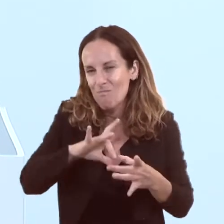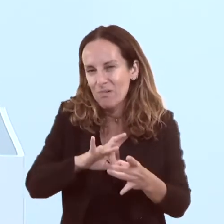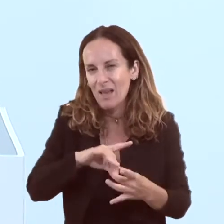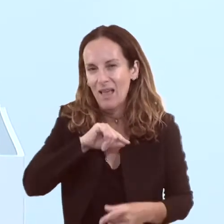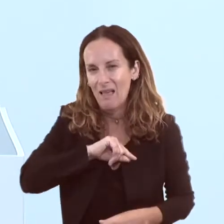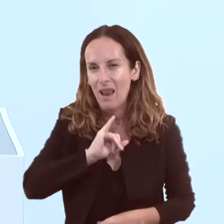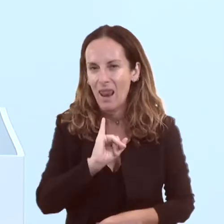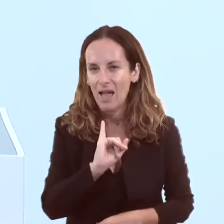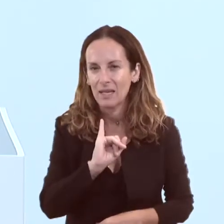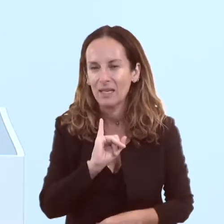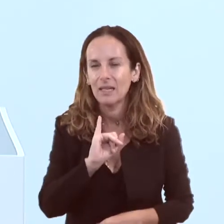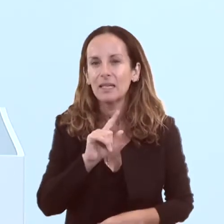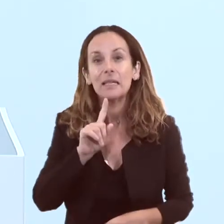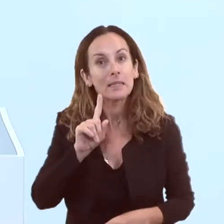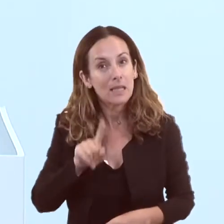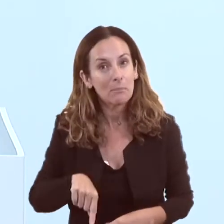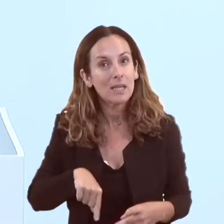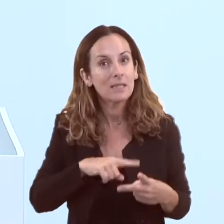cosechador de